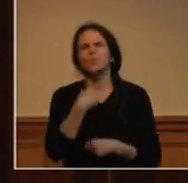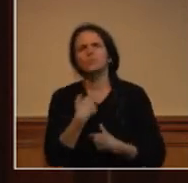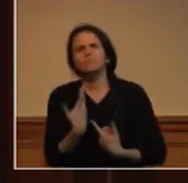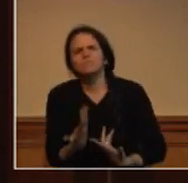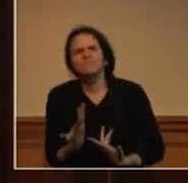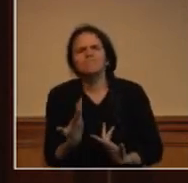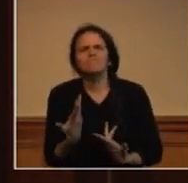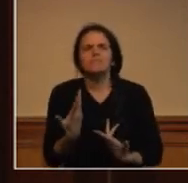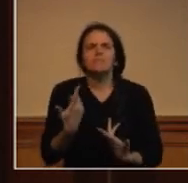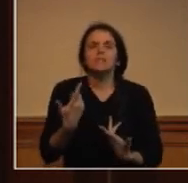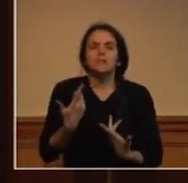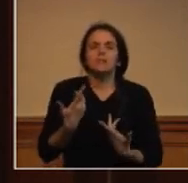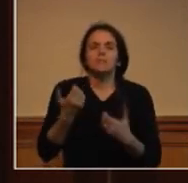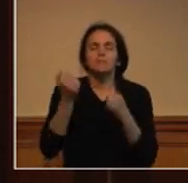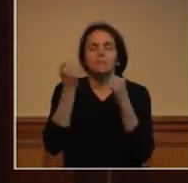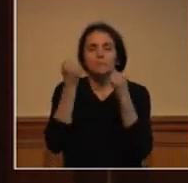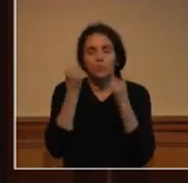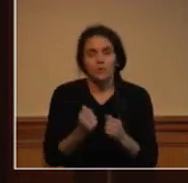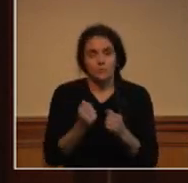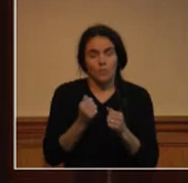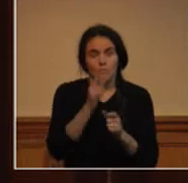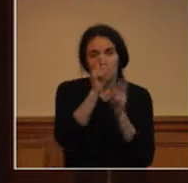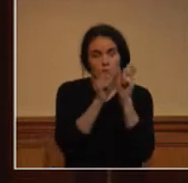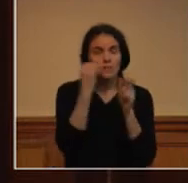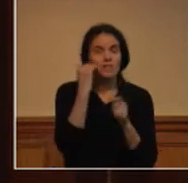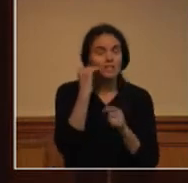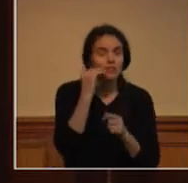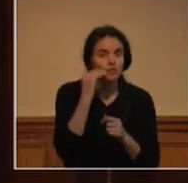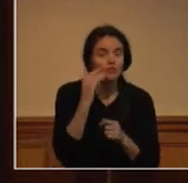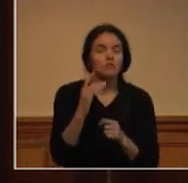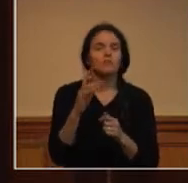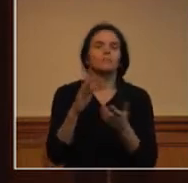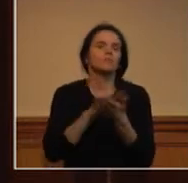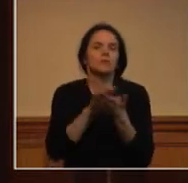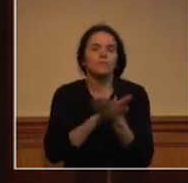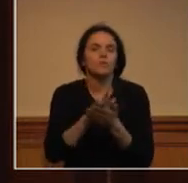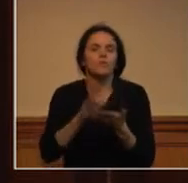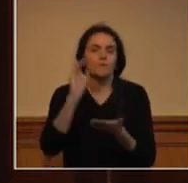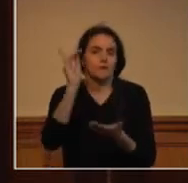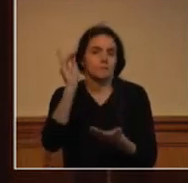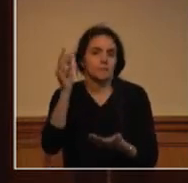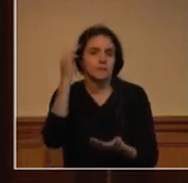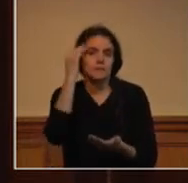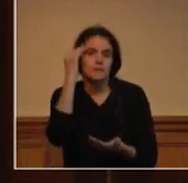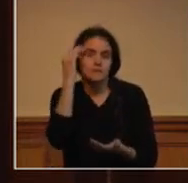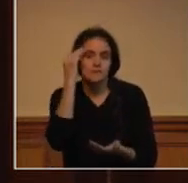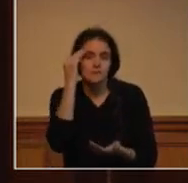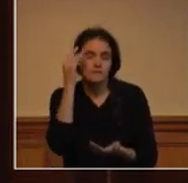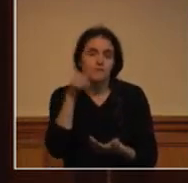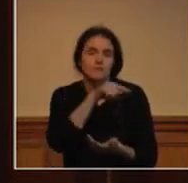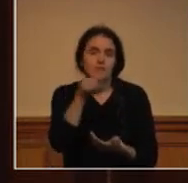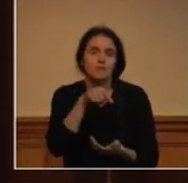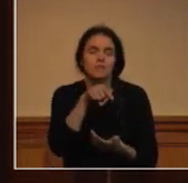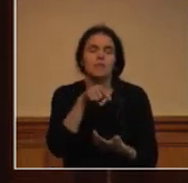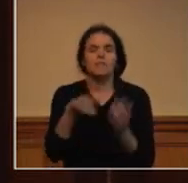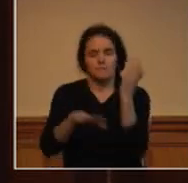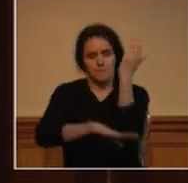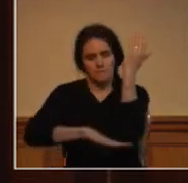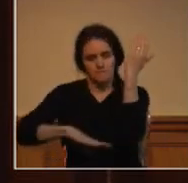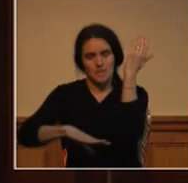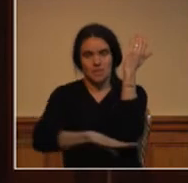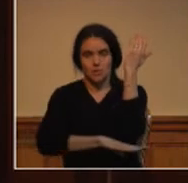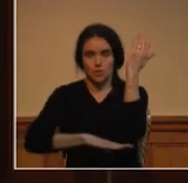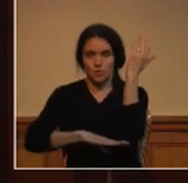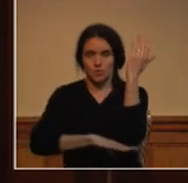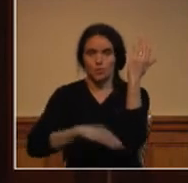era posible hacer evaluaciones cognitivas para niños con discapacidad intelectual, Más allá del efecto piso que solemos